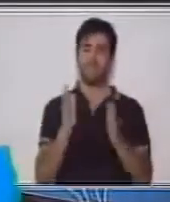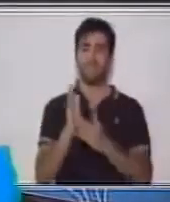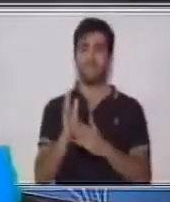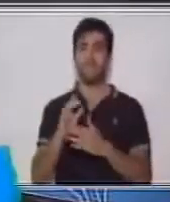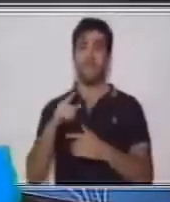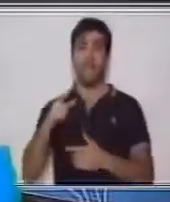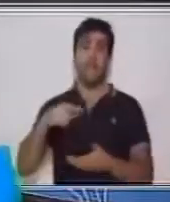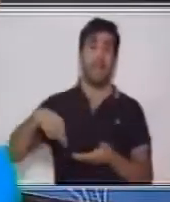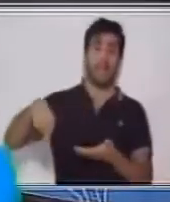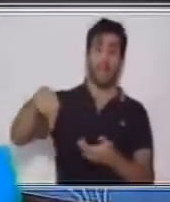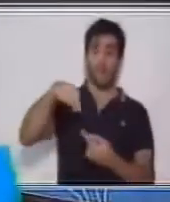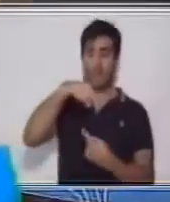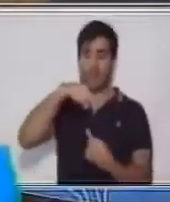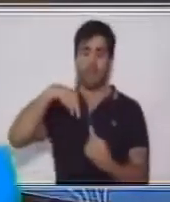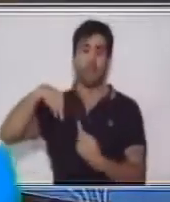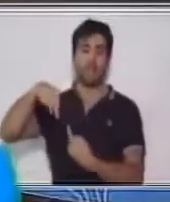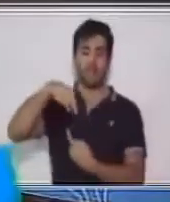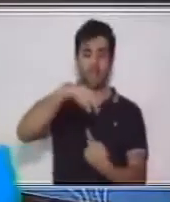gira,